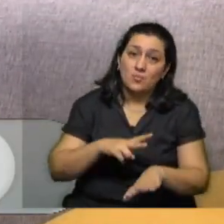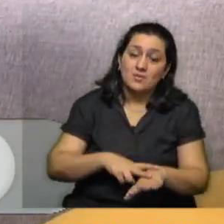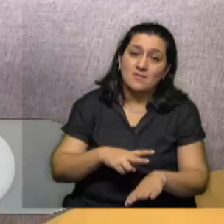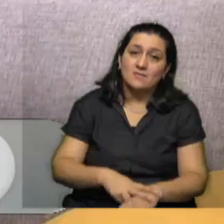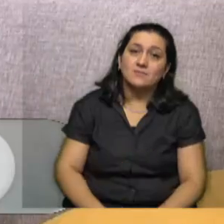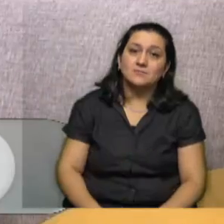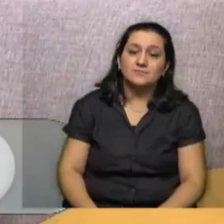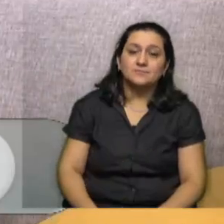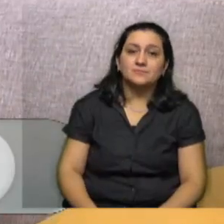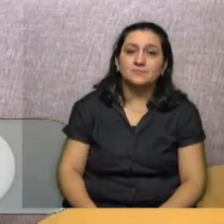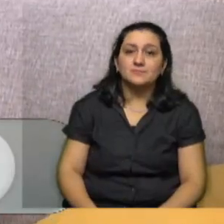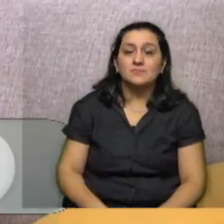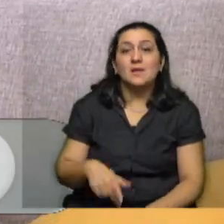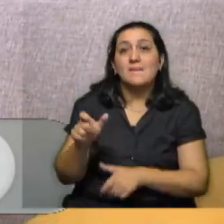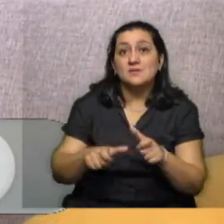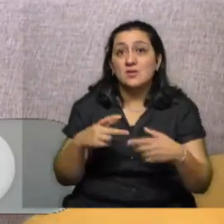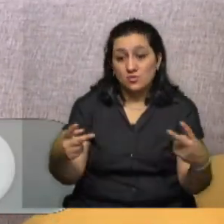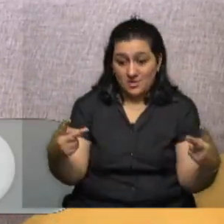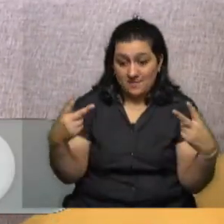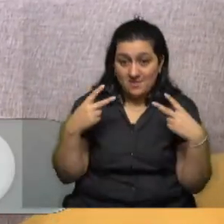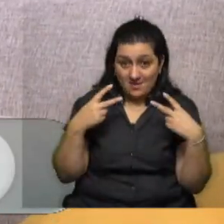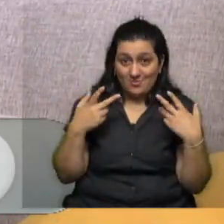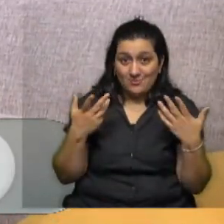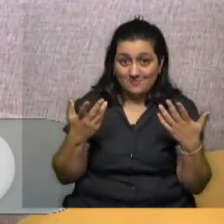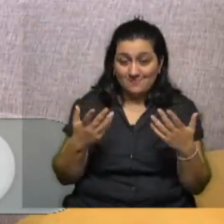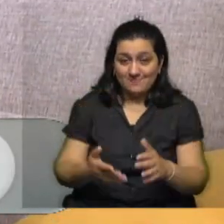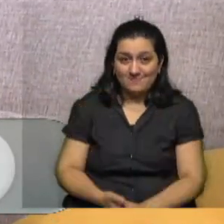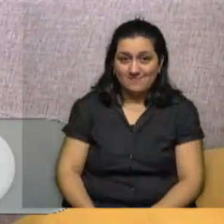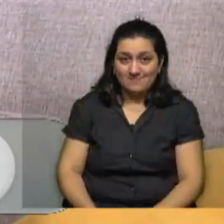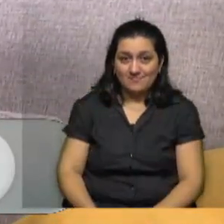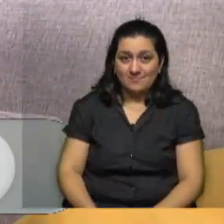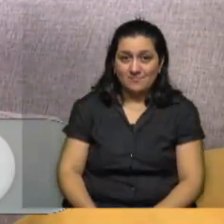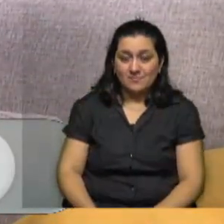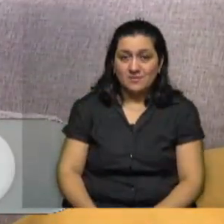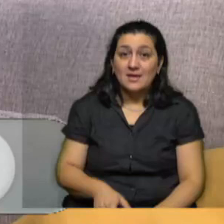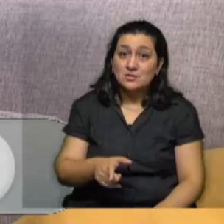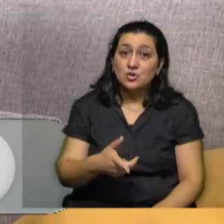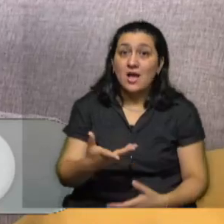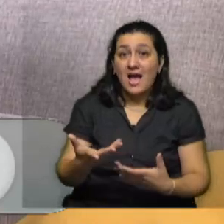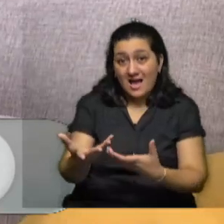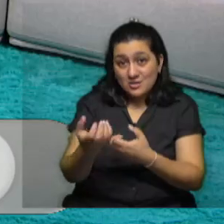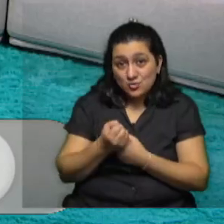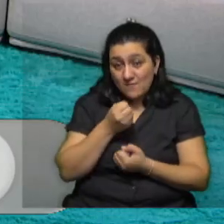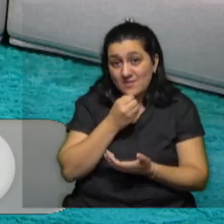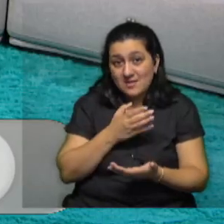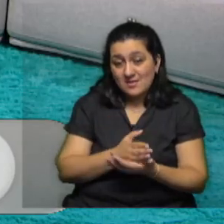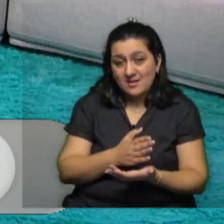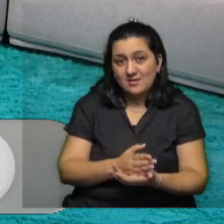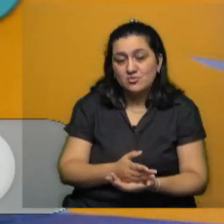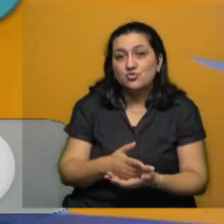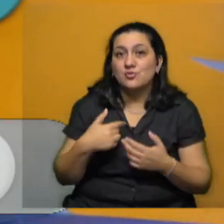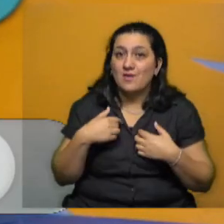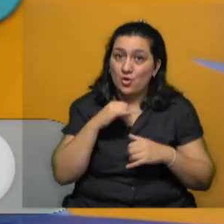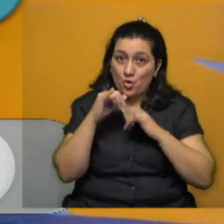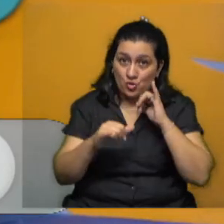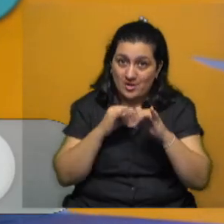para toda la gente que nos está viendo. No es nada en especial, pero colabora en el bienestar. Bueno, yo te voy a decir que ayer